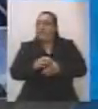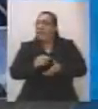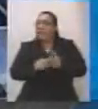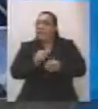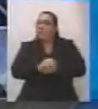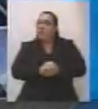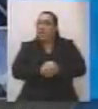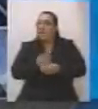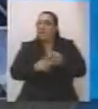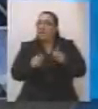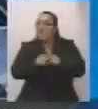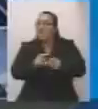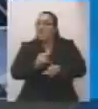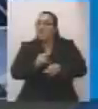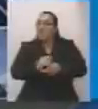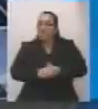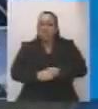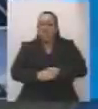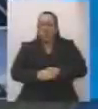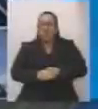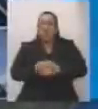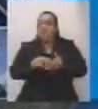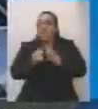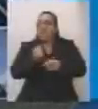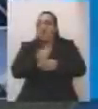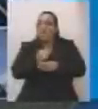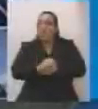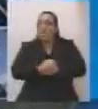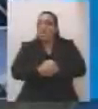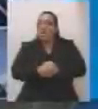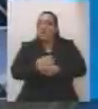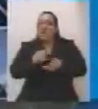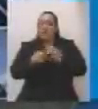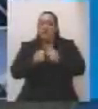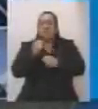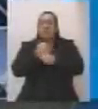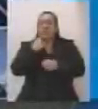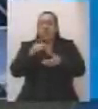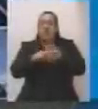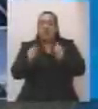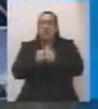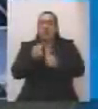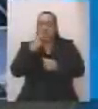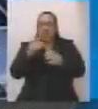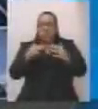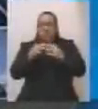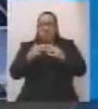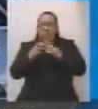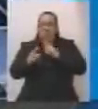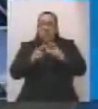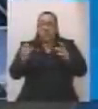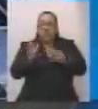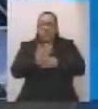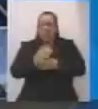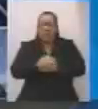muy desiguales tienden a ser también política y socialmente inestables. Hay una estrecha relación